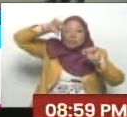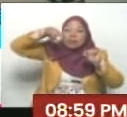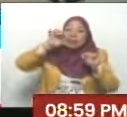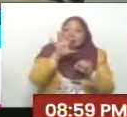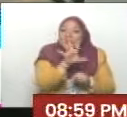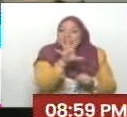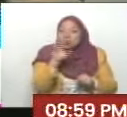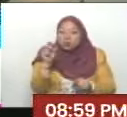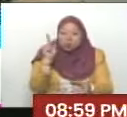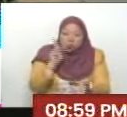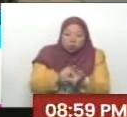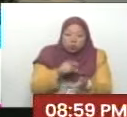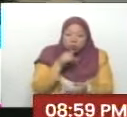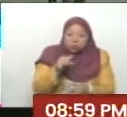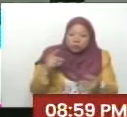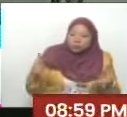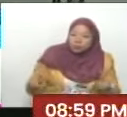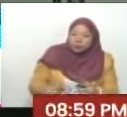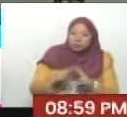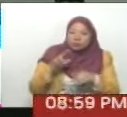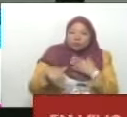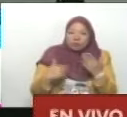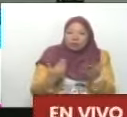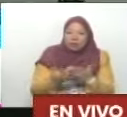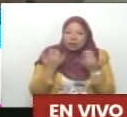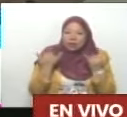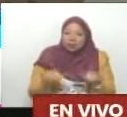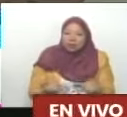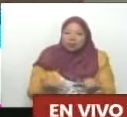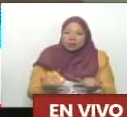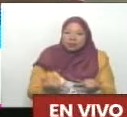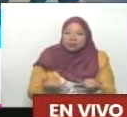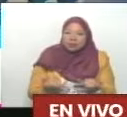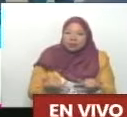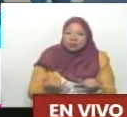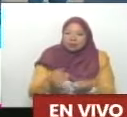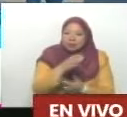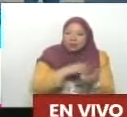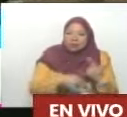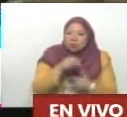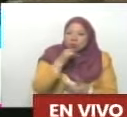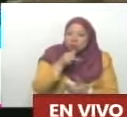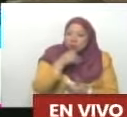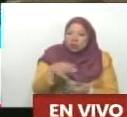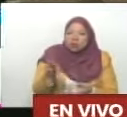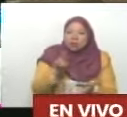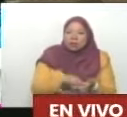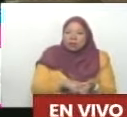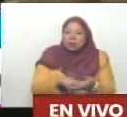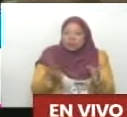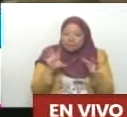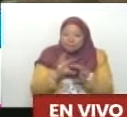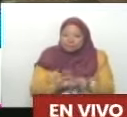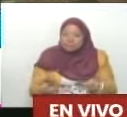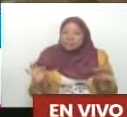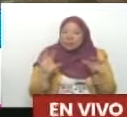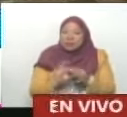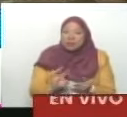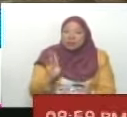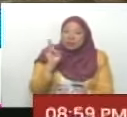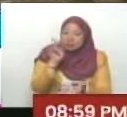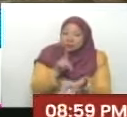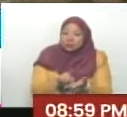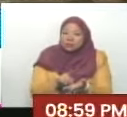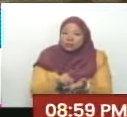50 científicos, estaba la Agencia Boliviana de Actividades Espaciales, hicimos unas presentaciones técnicas respectivas. Venezuela va a participar por